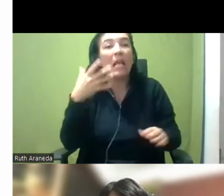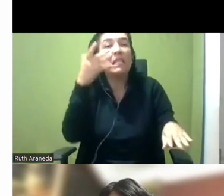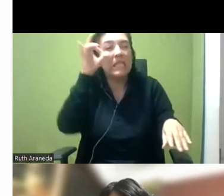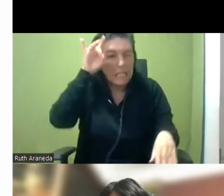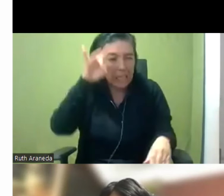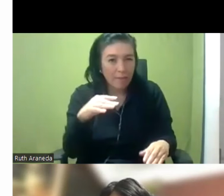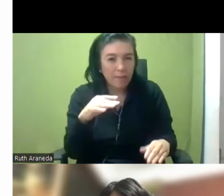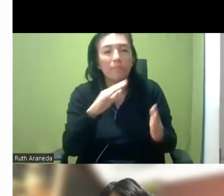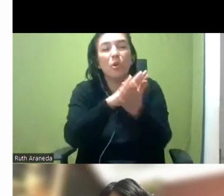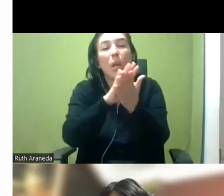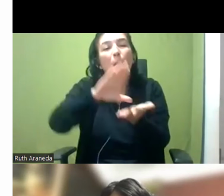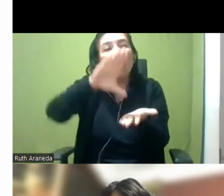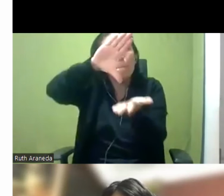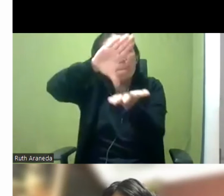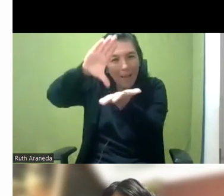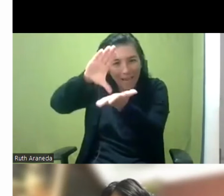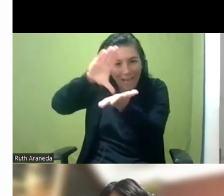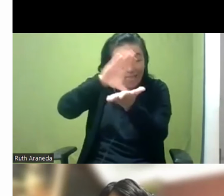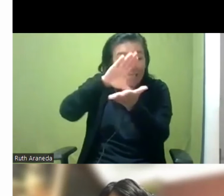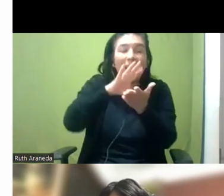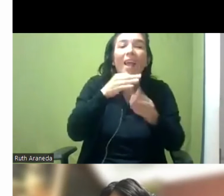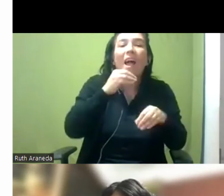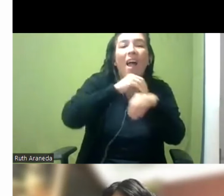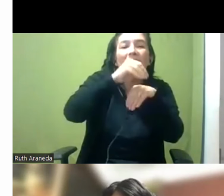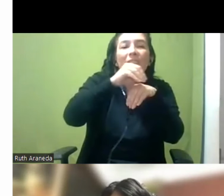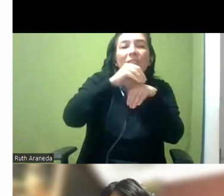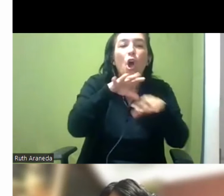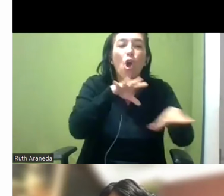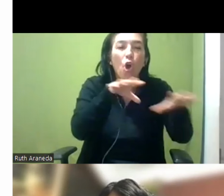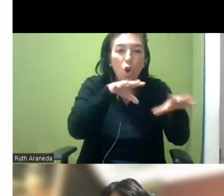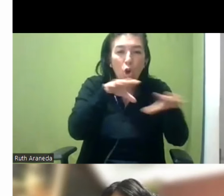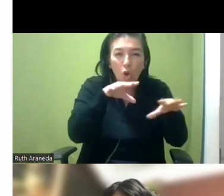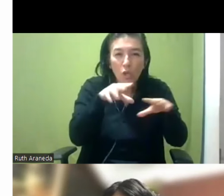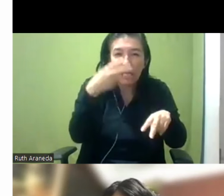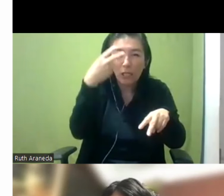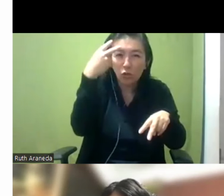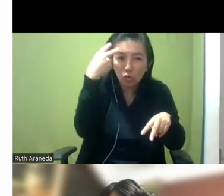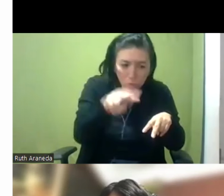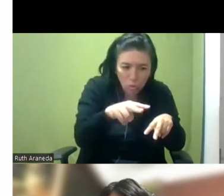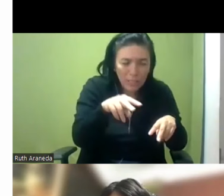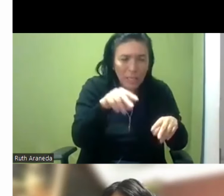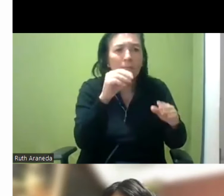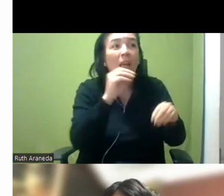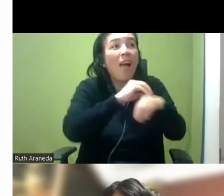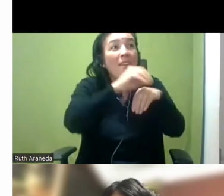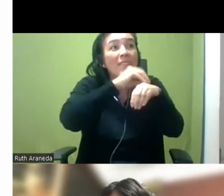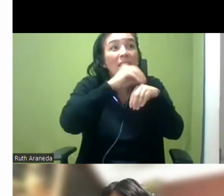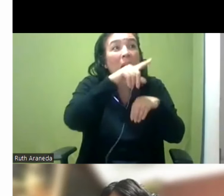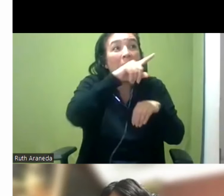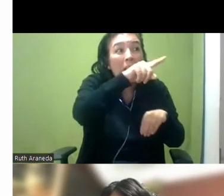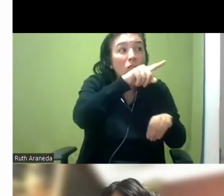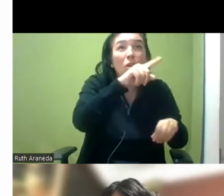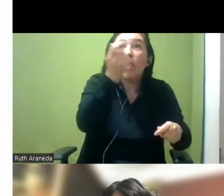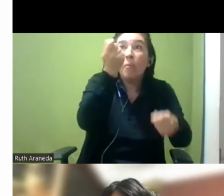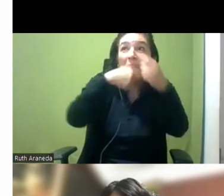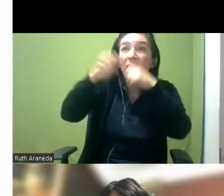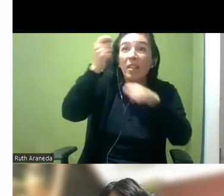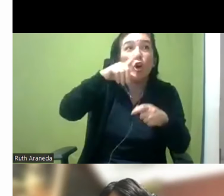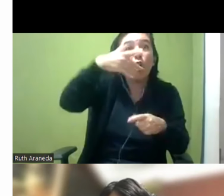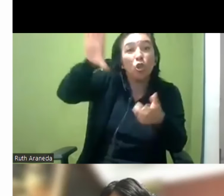clasificó todos aquellos artefactos o piezas arqueológicas que bajo ninguna circunstancia pueden salir del